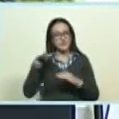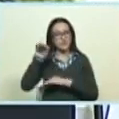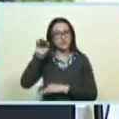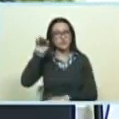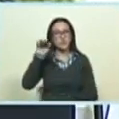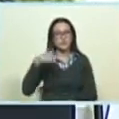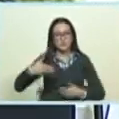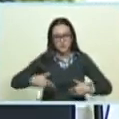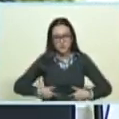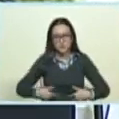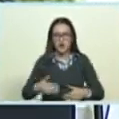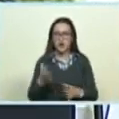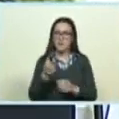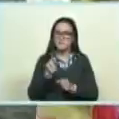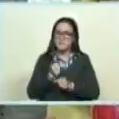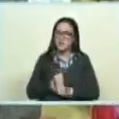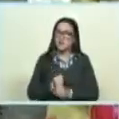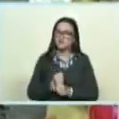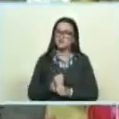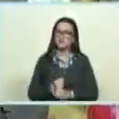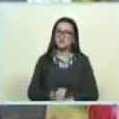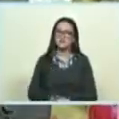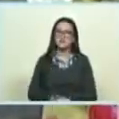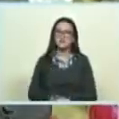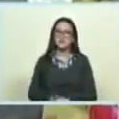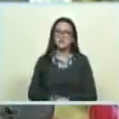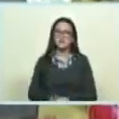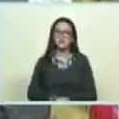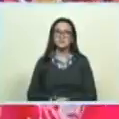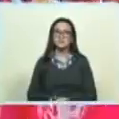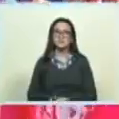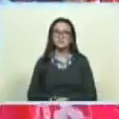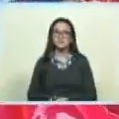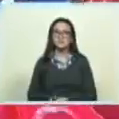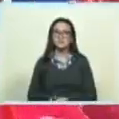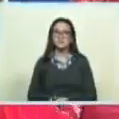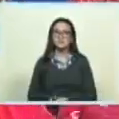futuro, de ganas de esperanza, de vida.